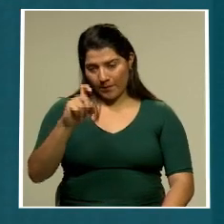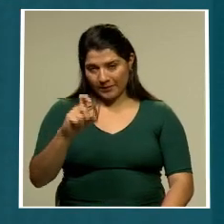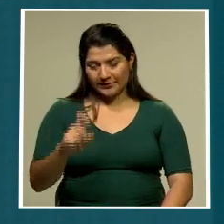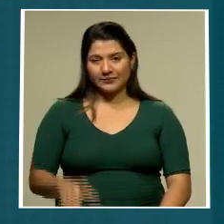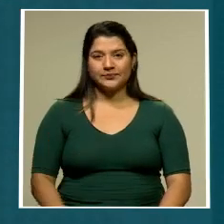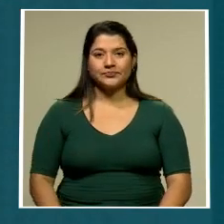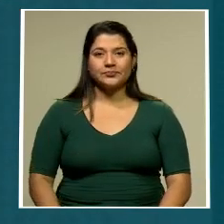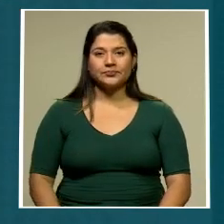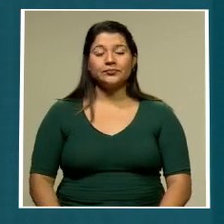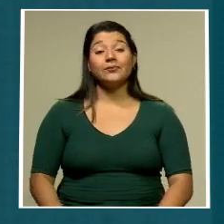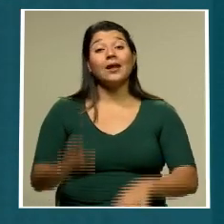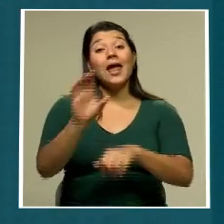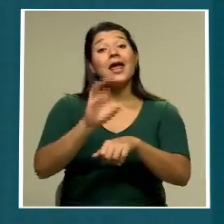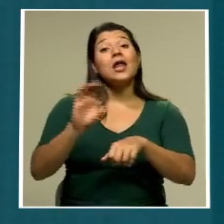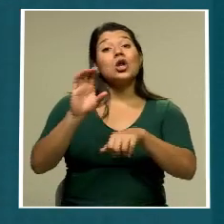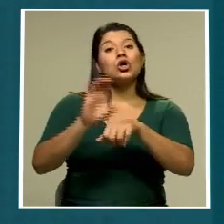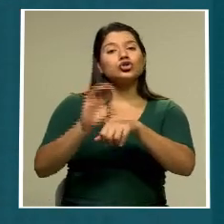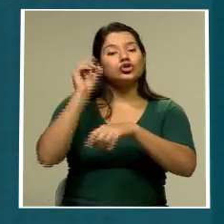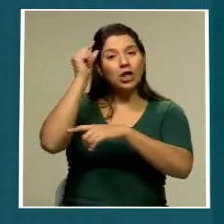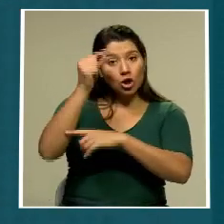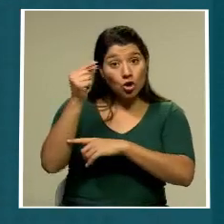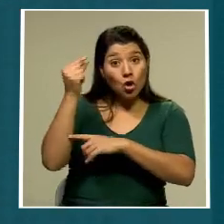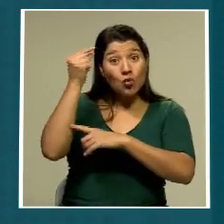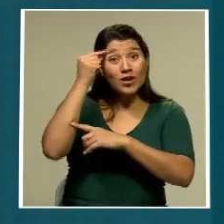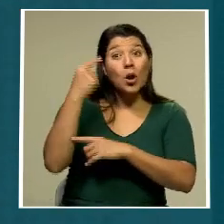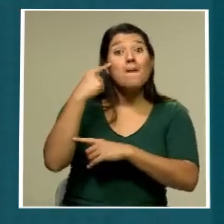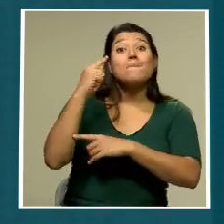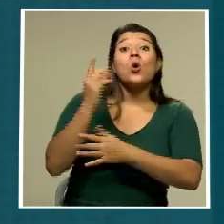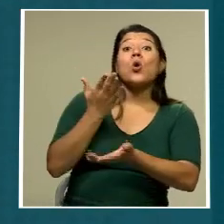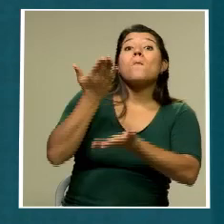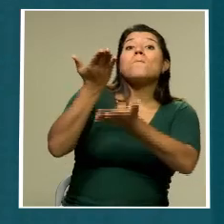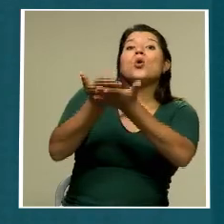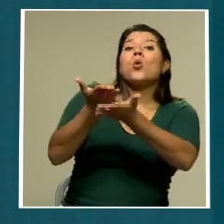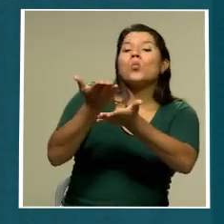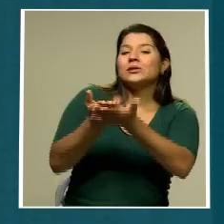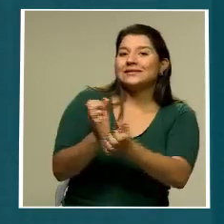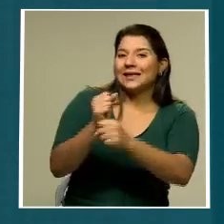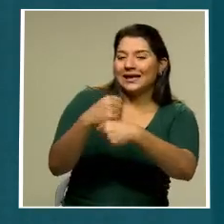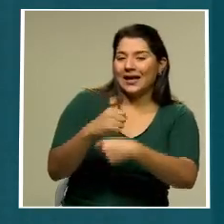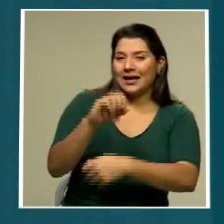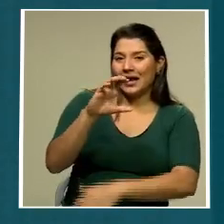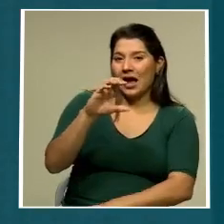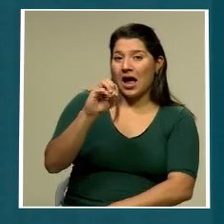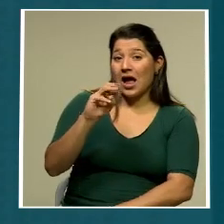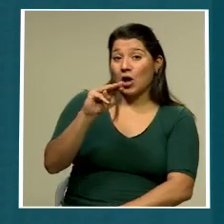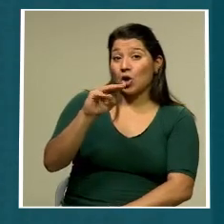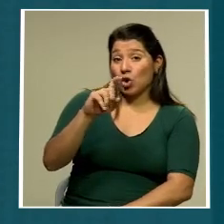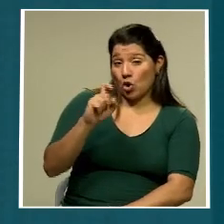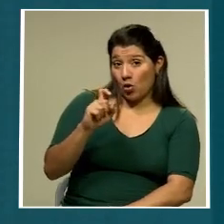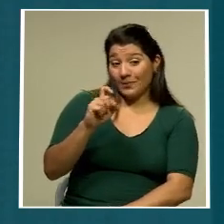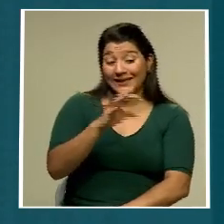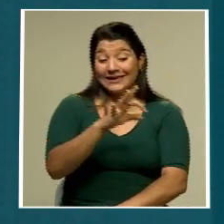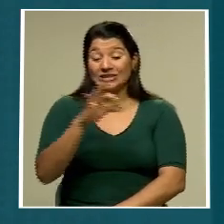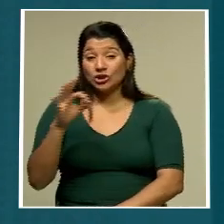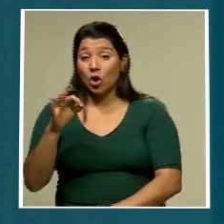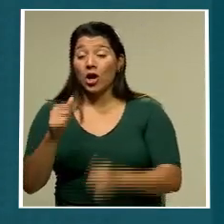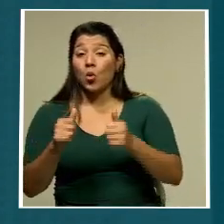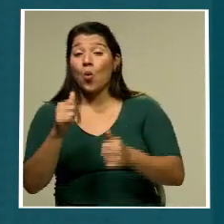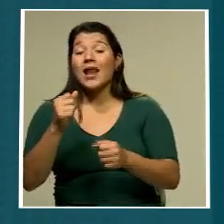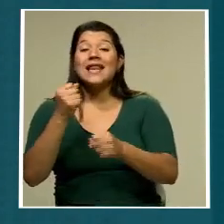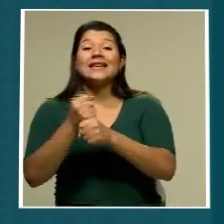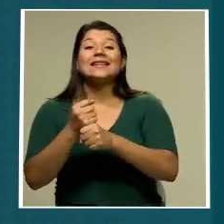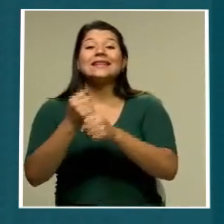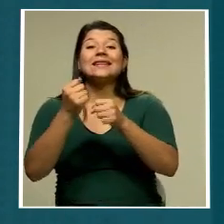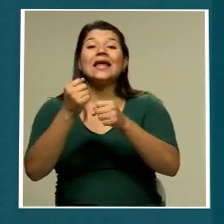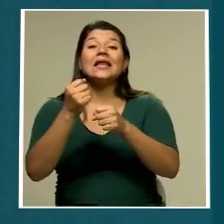efectos. El Consejo de Gobierno, por iniciativa del Ministerio de Comercio Exterior, designará al funcionario que representará